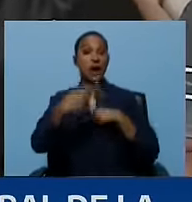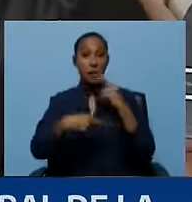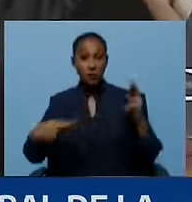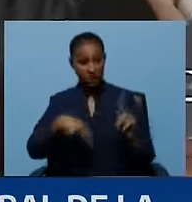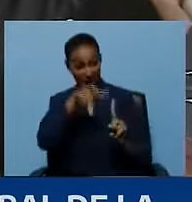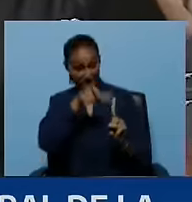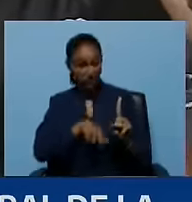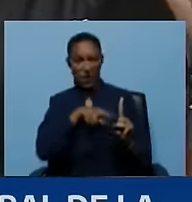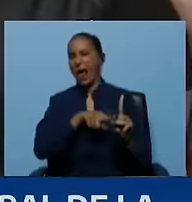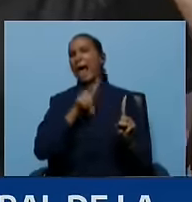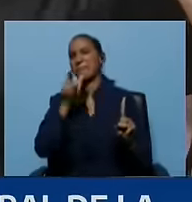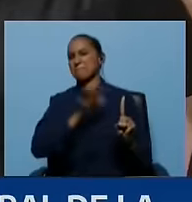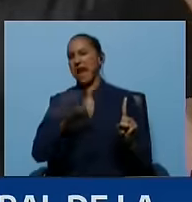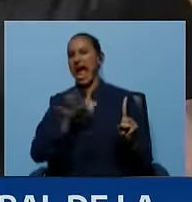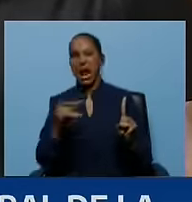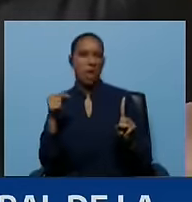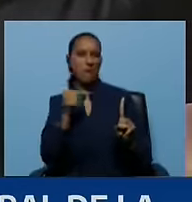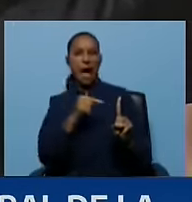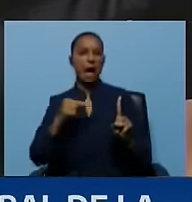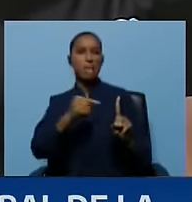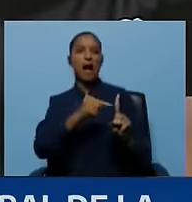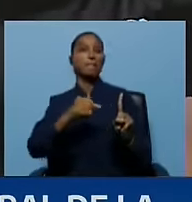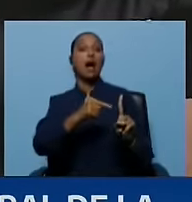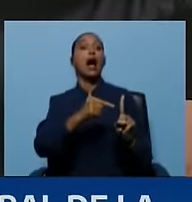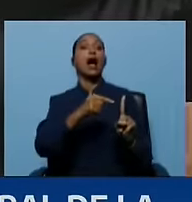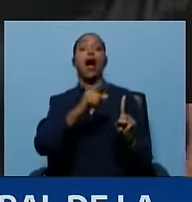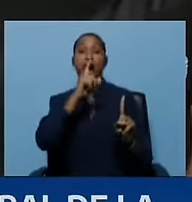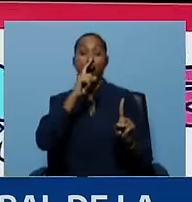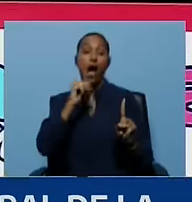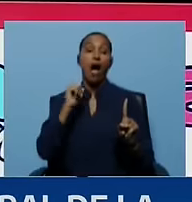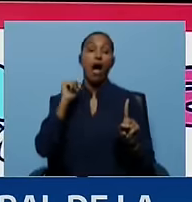Pero la historia quedó como leyenda entre los pueblos.